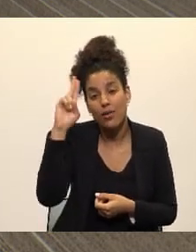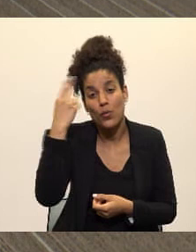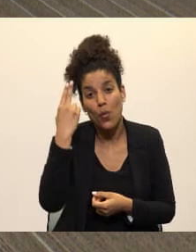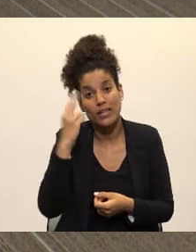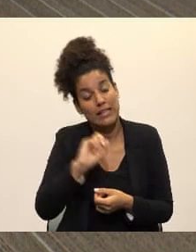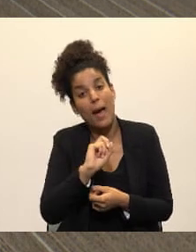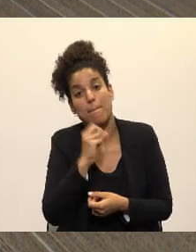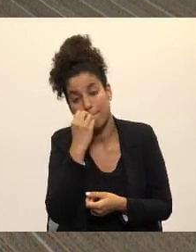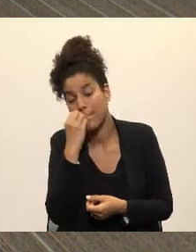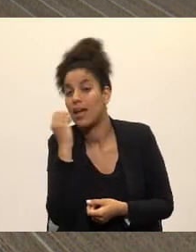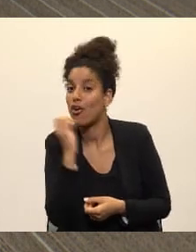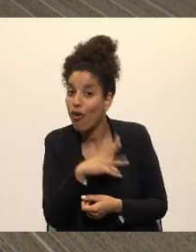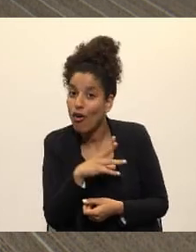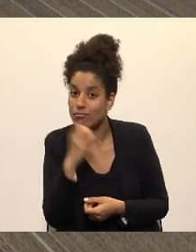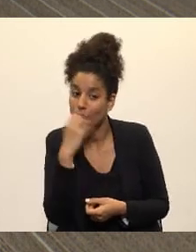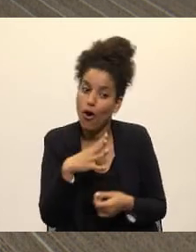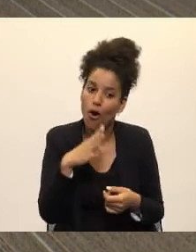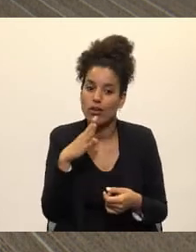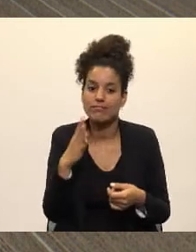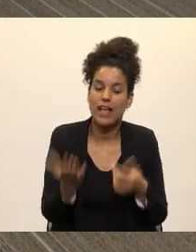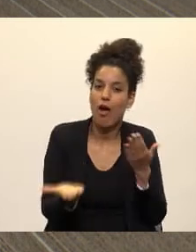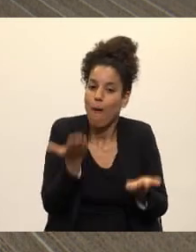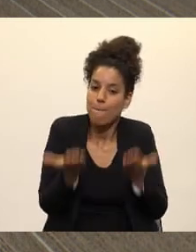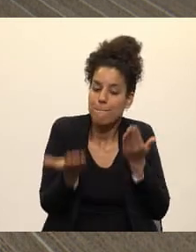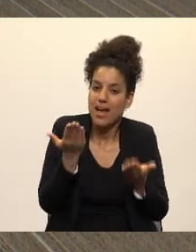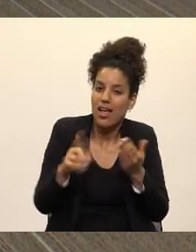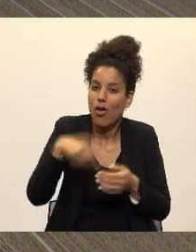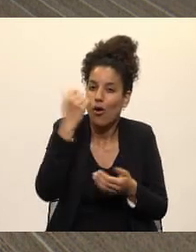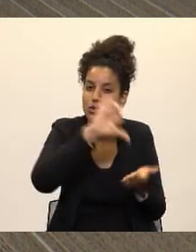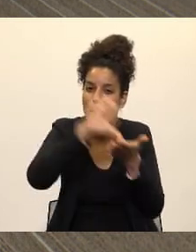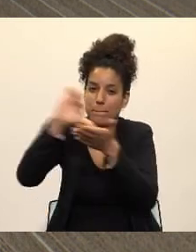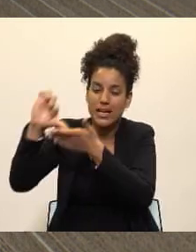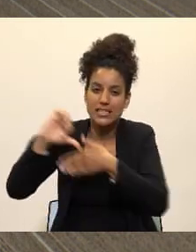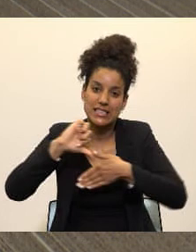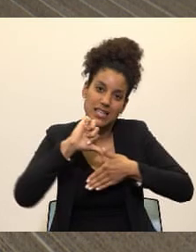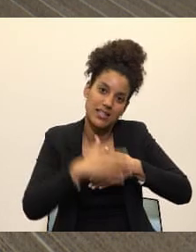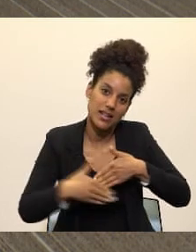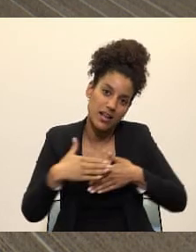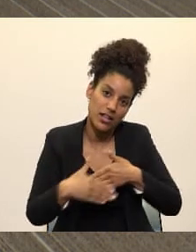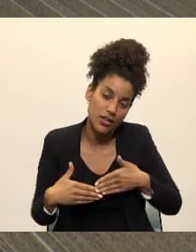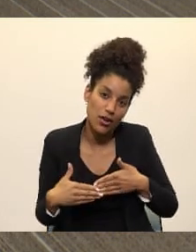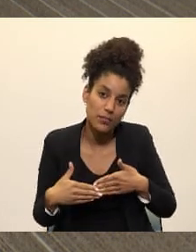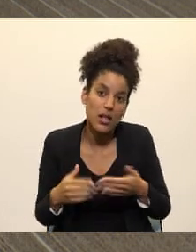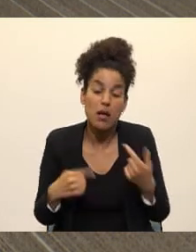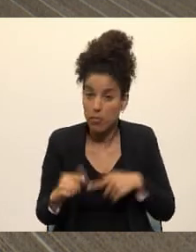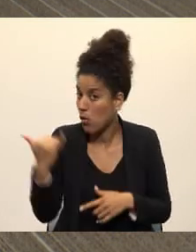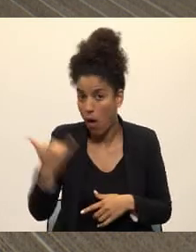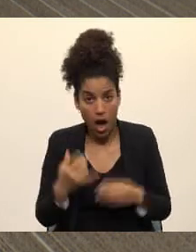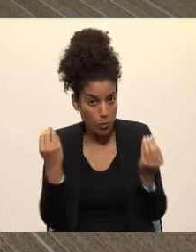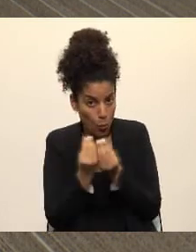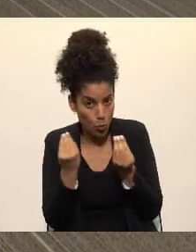algunas situaciones con respecto a la región, pero bueno, eso no significa que en realidad no tengamos muchas cosas para trabajar y para